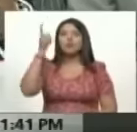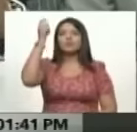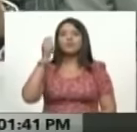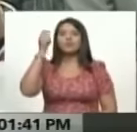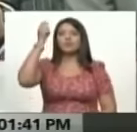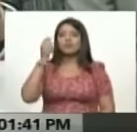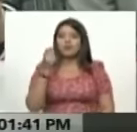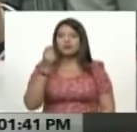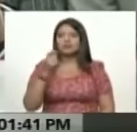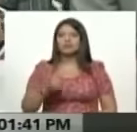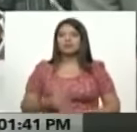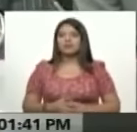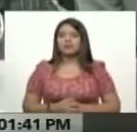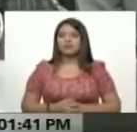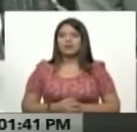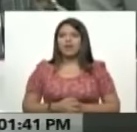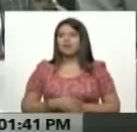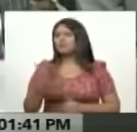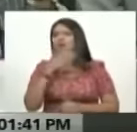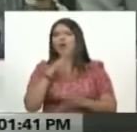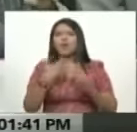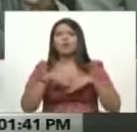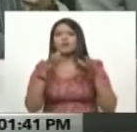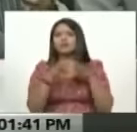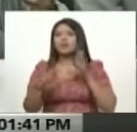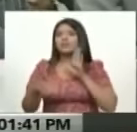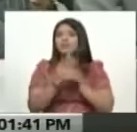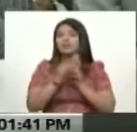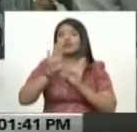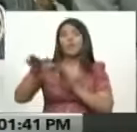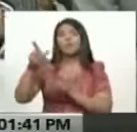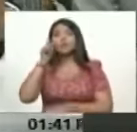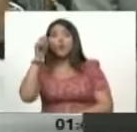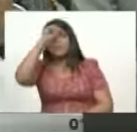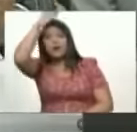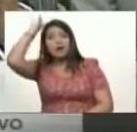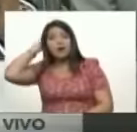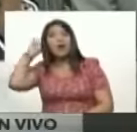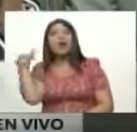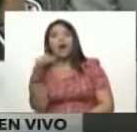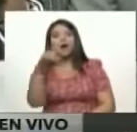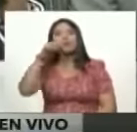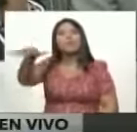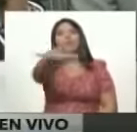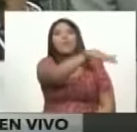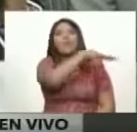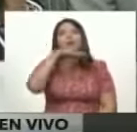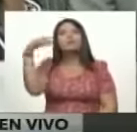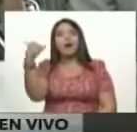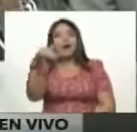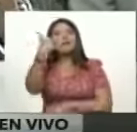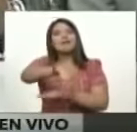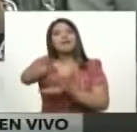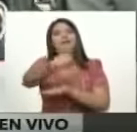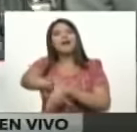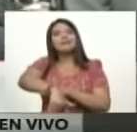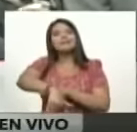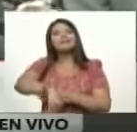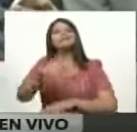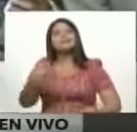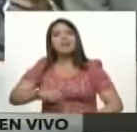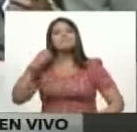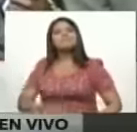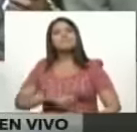cual no hay organización de derechos humanos que abogue, Robert Serra: tenemos pueblo, tenemos calle y tenemos